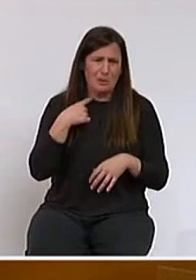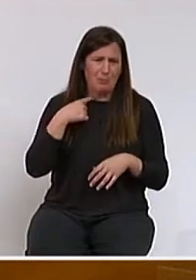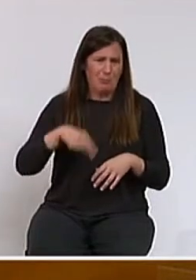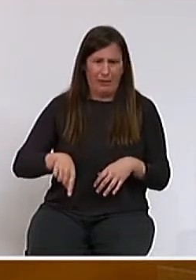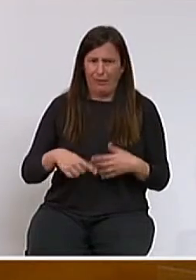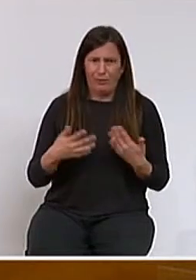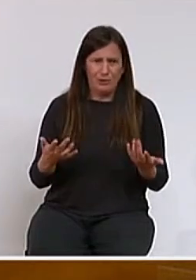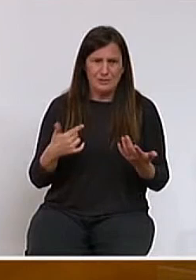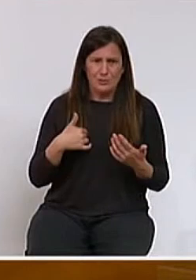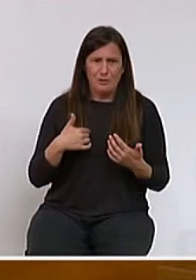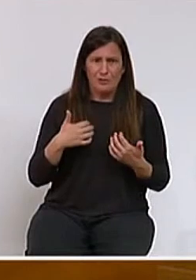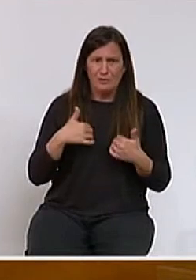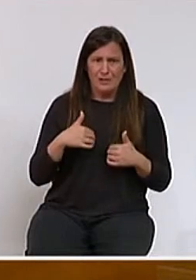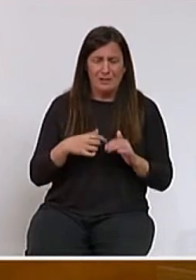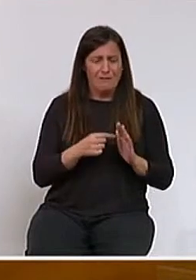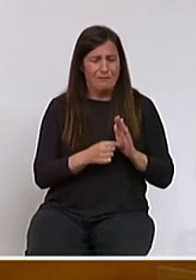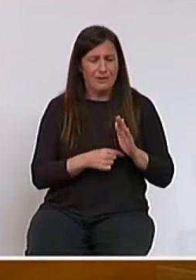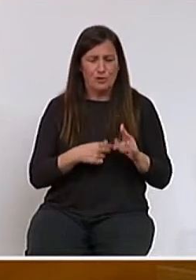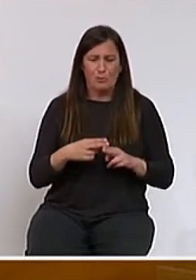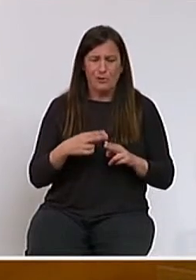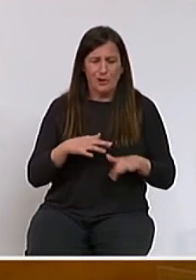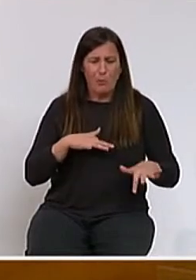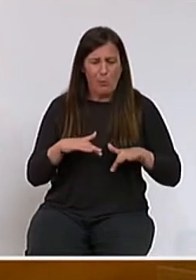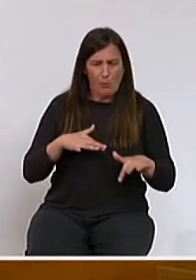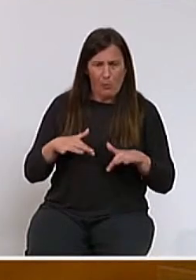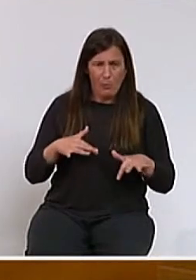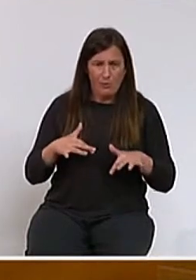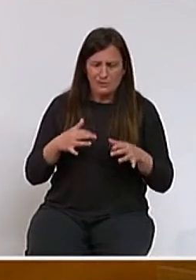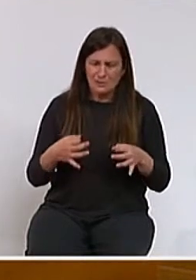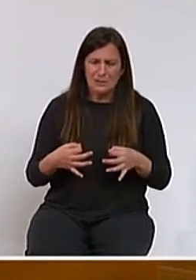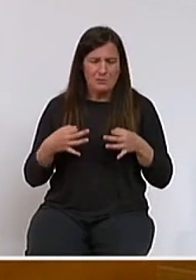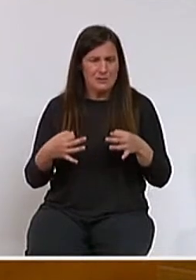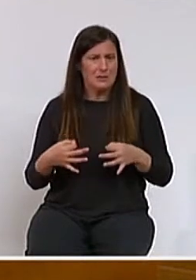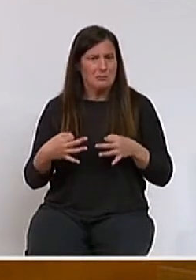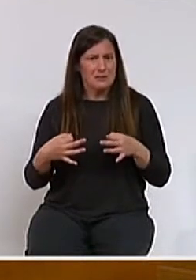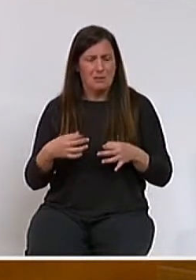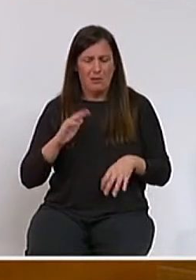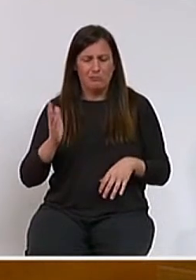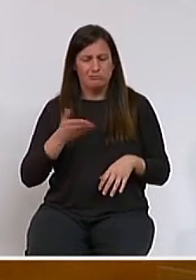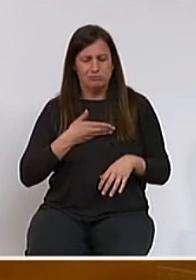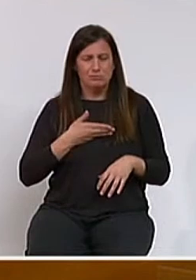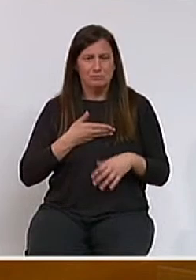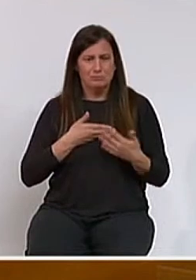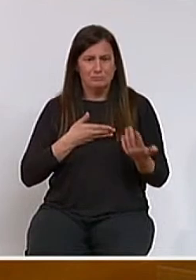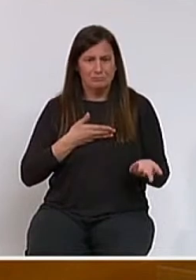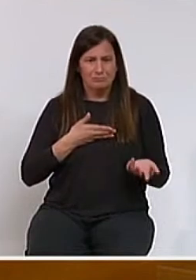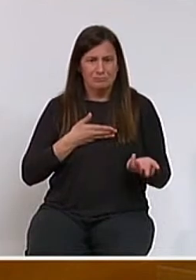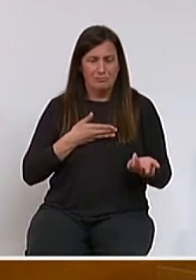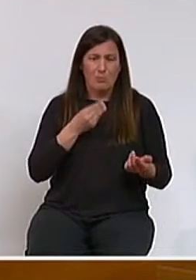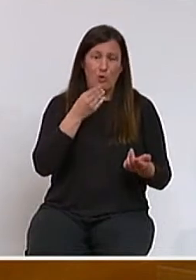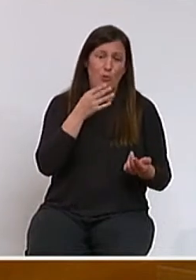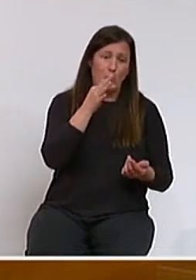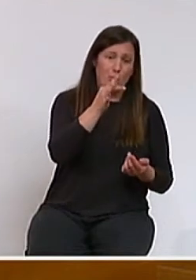en juego el maldito factor político. Estamos hartos de ser siempre los destinatarios del mal menor por un bien